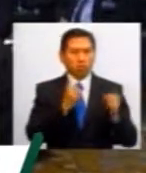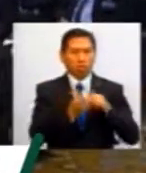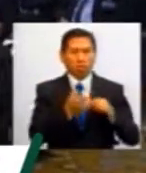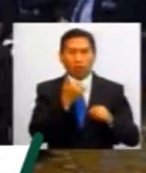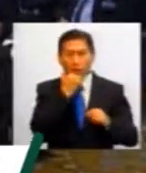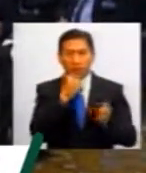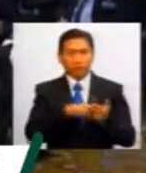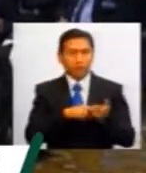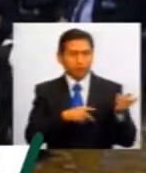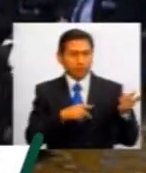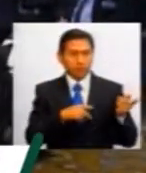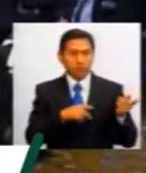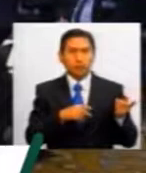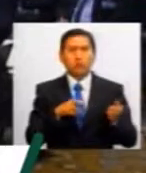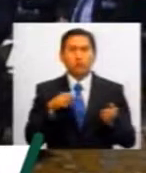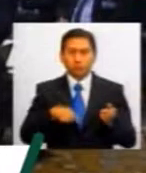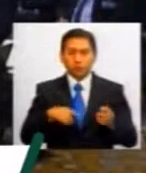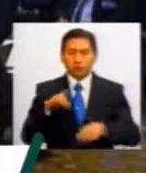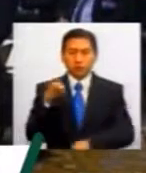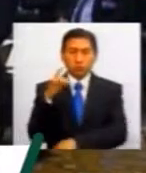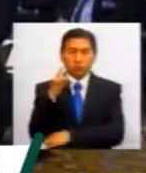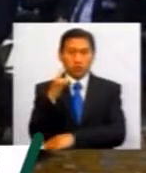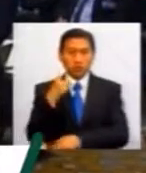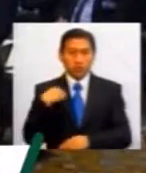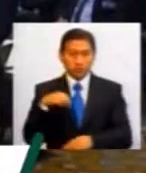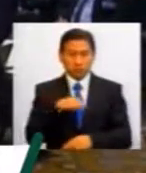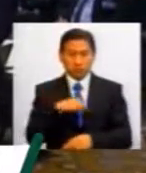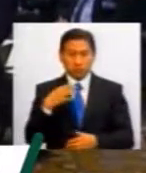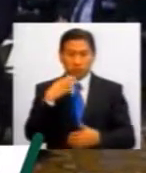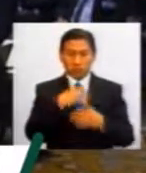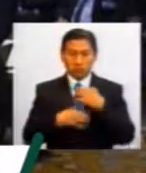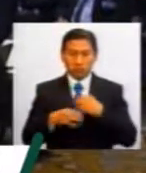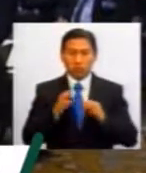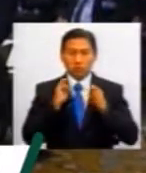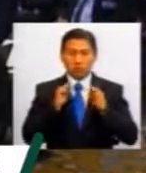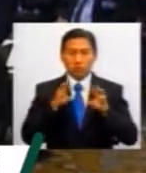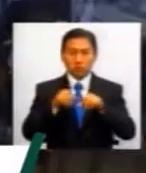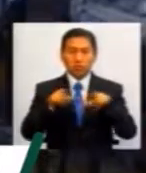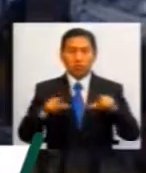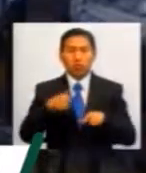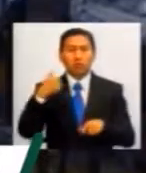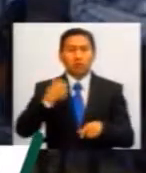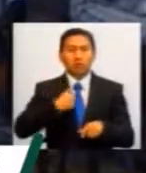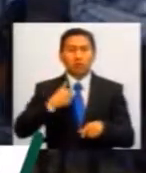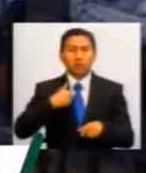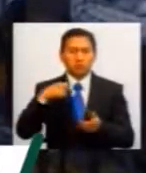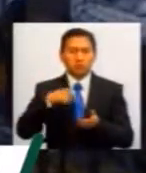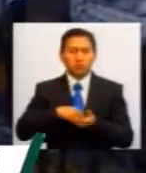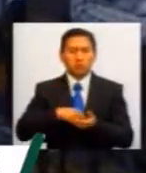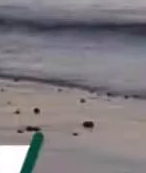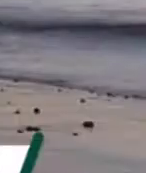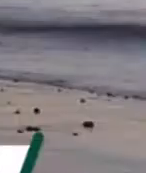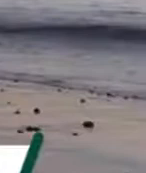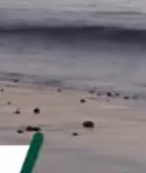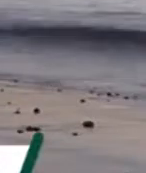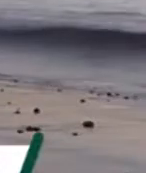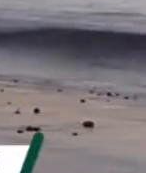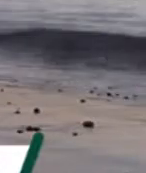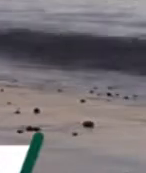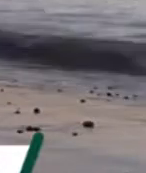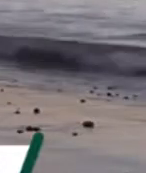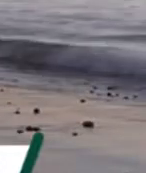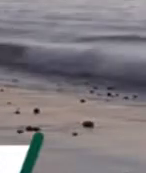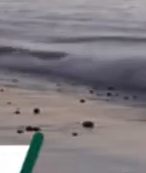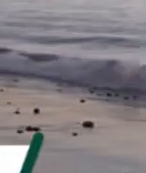que Bolivia perdió por la fuerza de las armas hace 139 años cuando fue invadido su puerto de Antofagasta. En ese